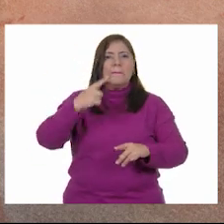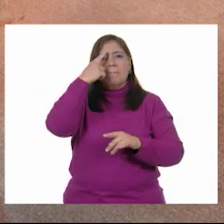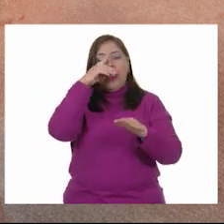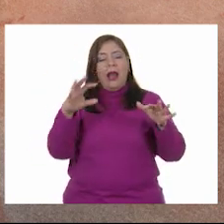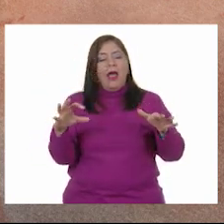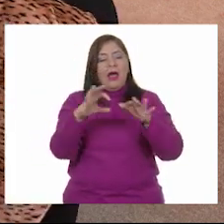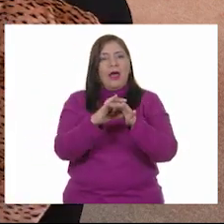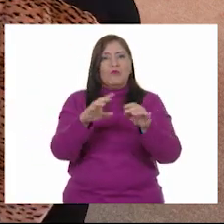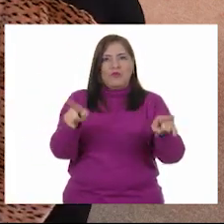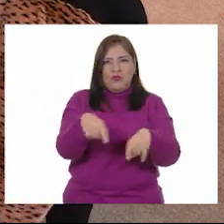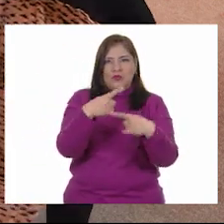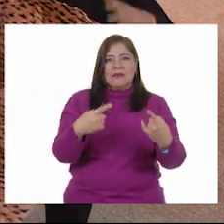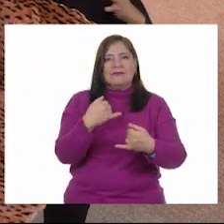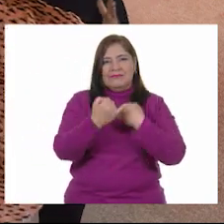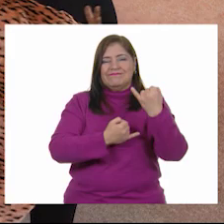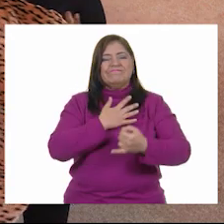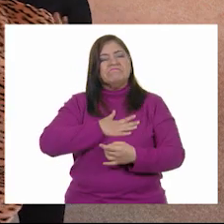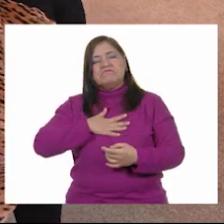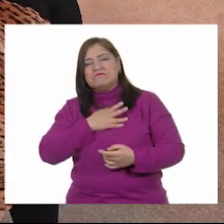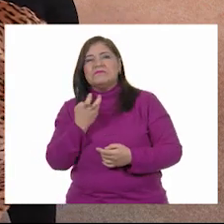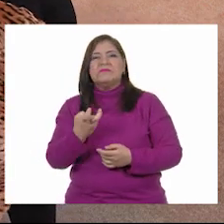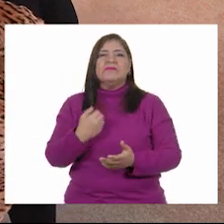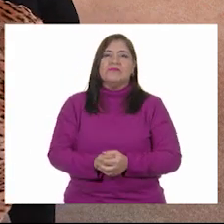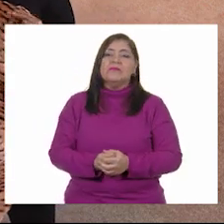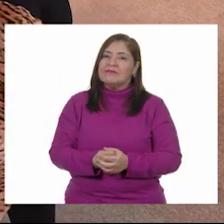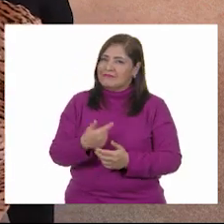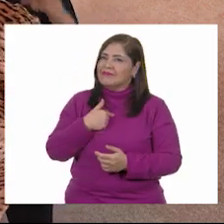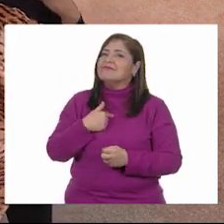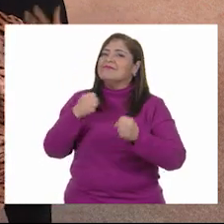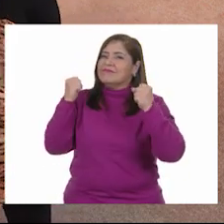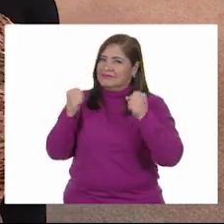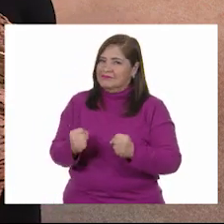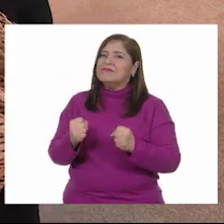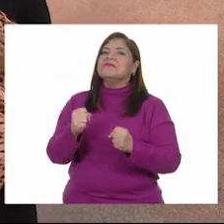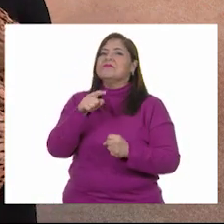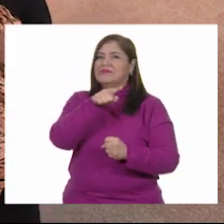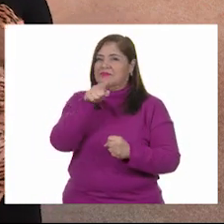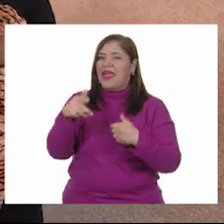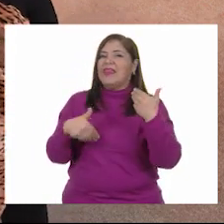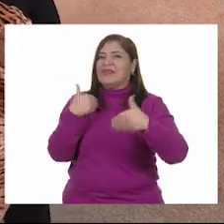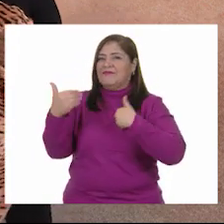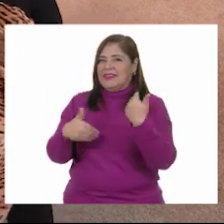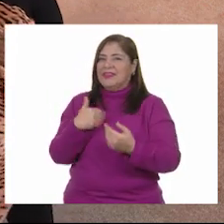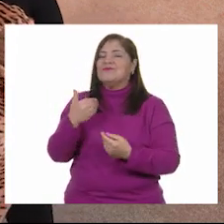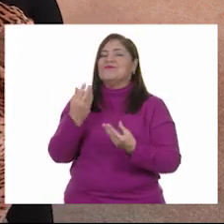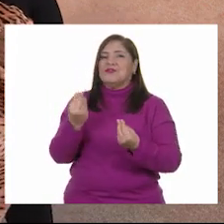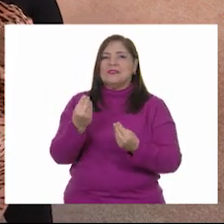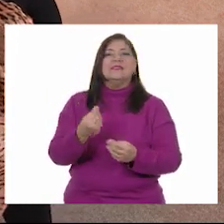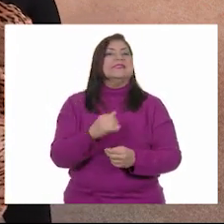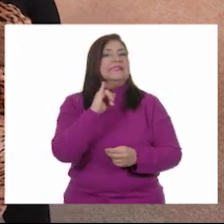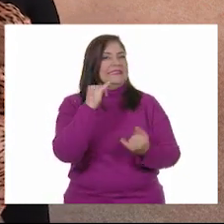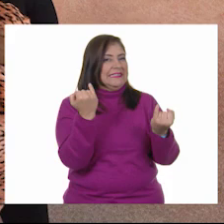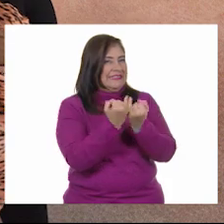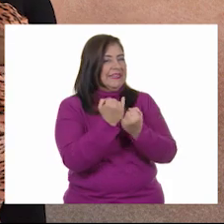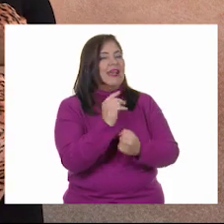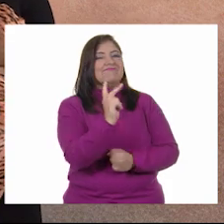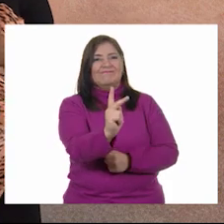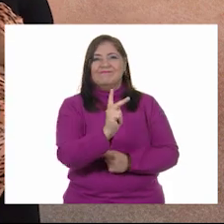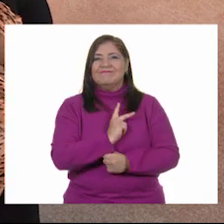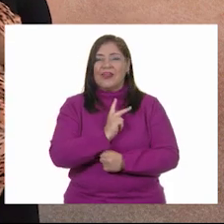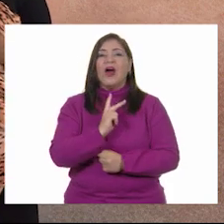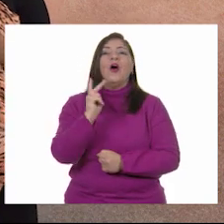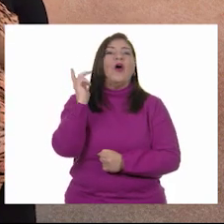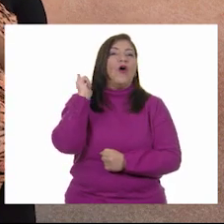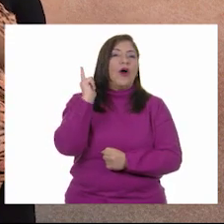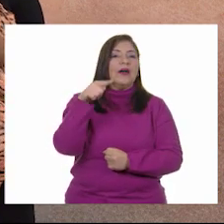música. Estoy segura que te vas a divertir muchísimo. Igual que nosotros el día de hoy. Espero que hayas